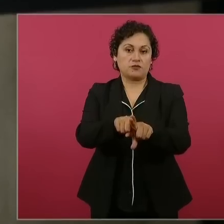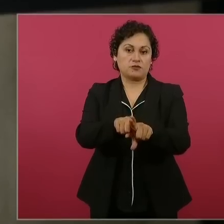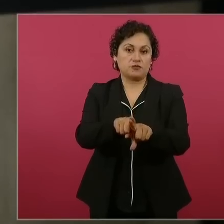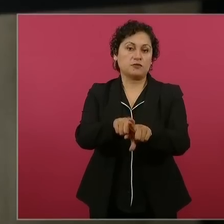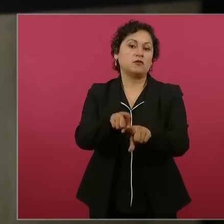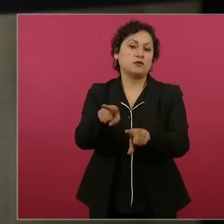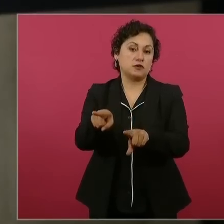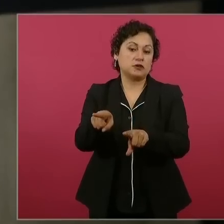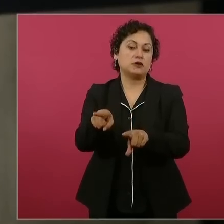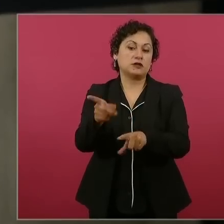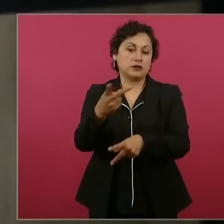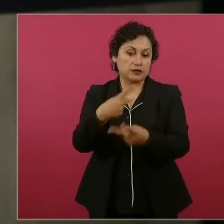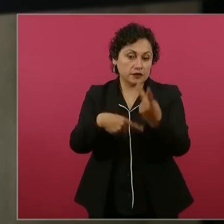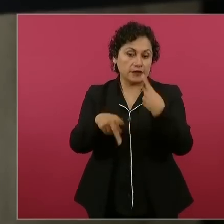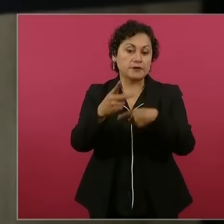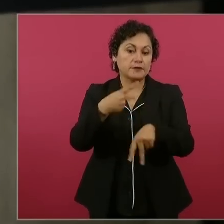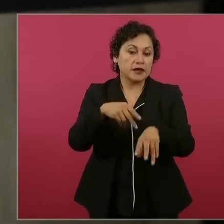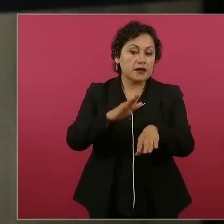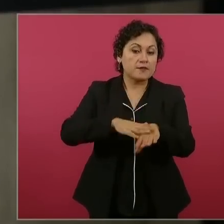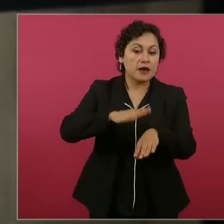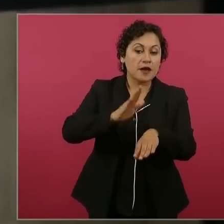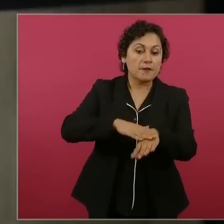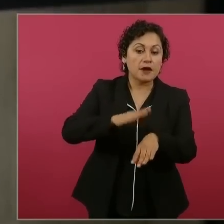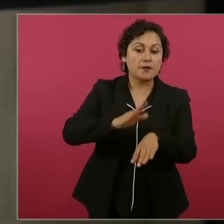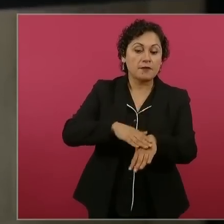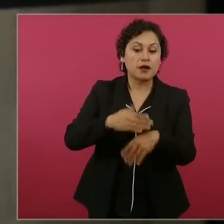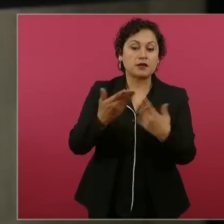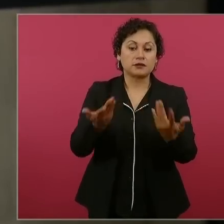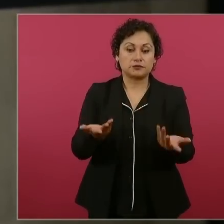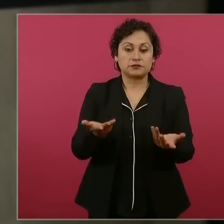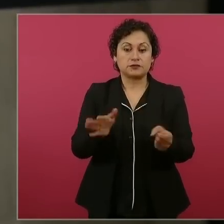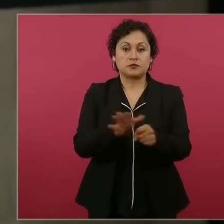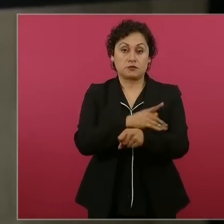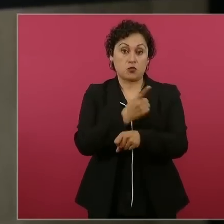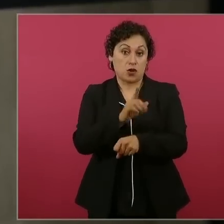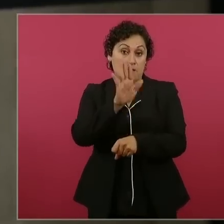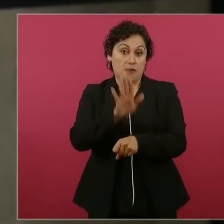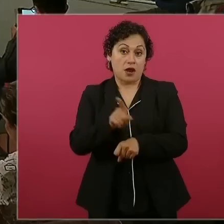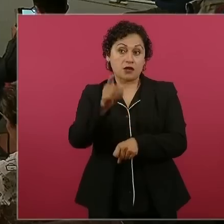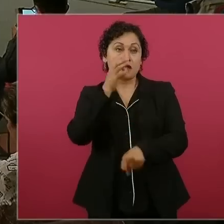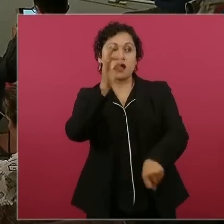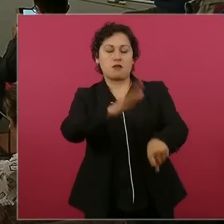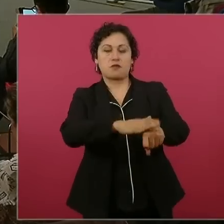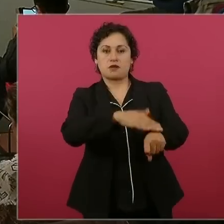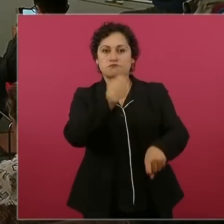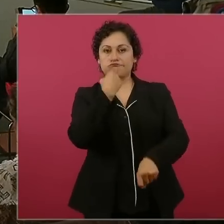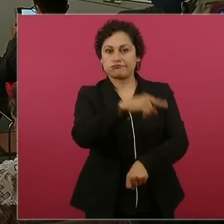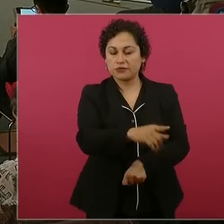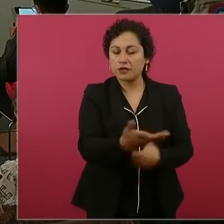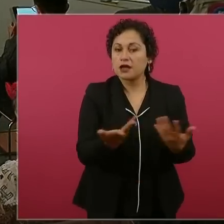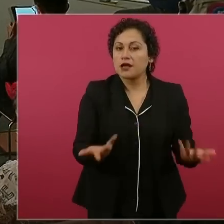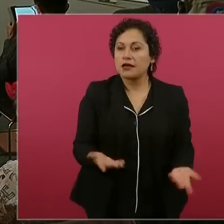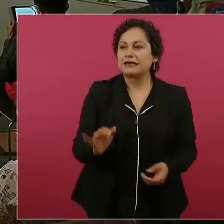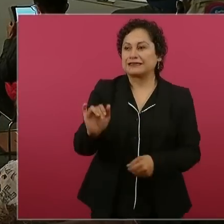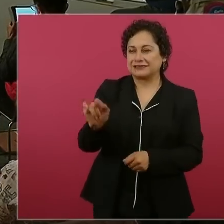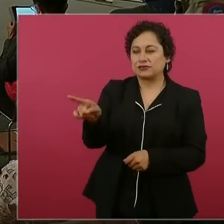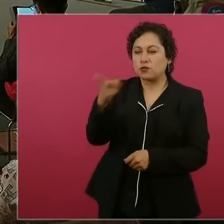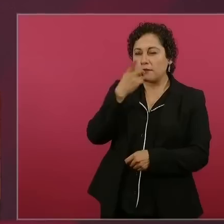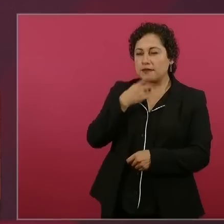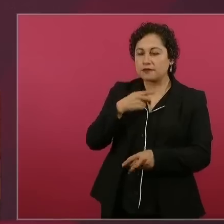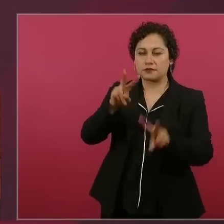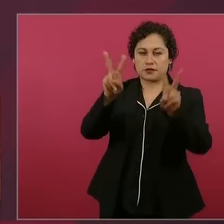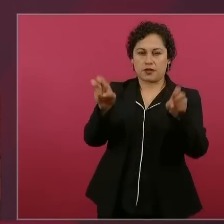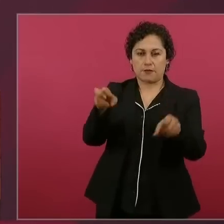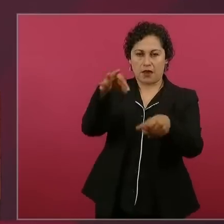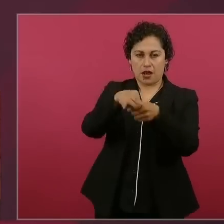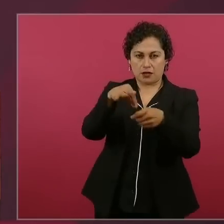Van a empezar más… Sí. Como lo que si es un aviso, la además. La cuestión electoral. Uh-huh. Y por eso es bueno abordar el